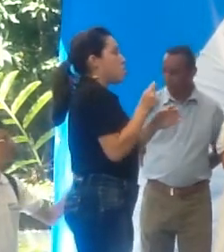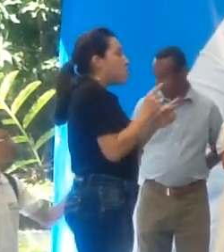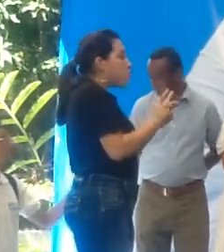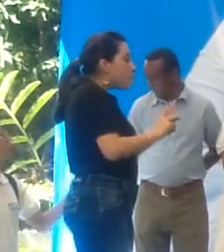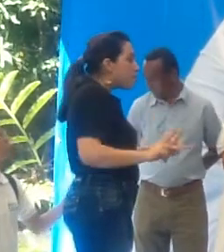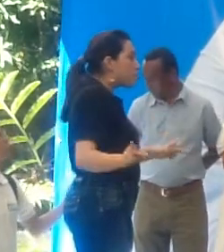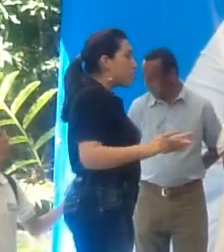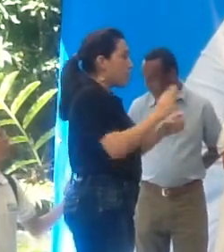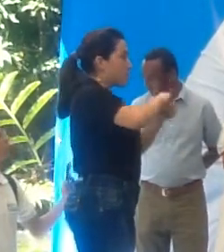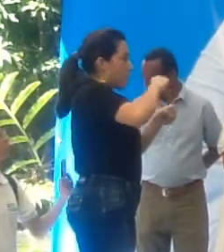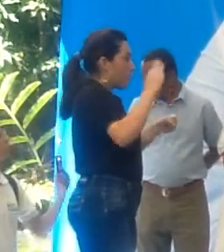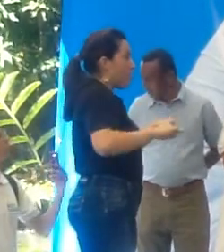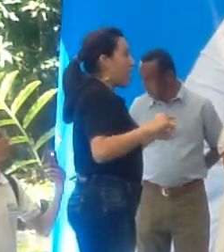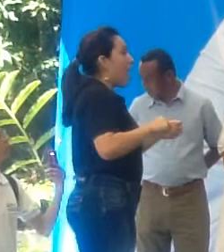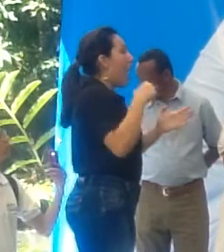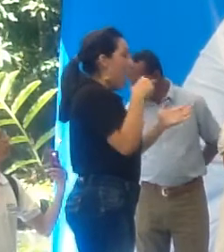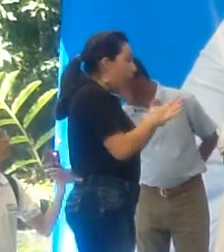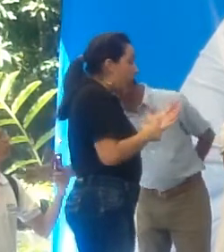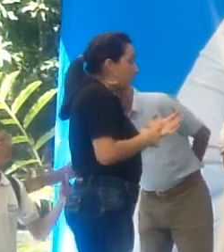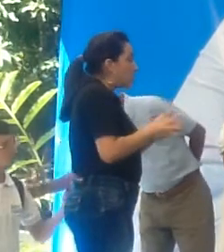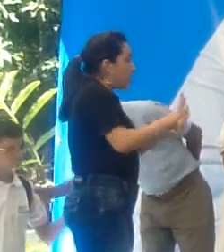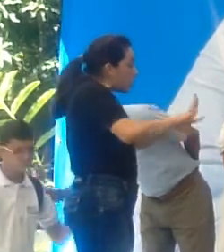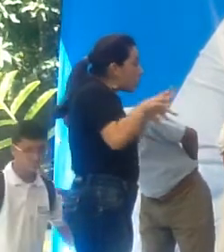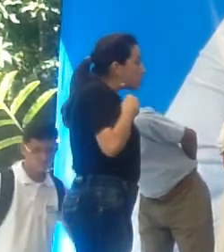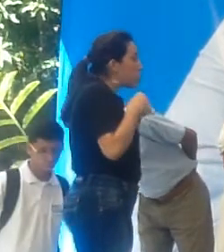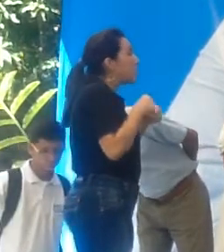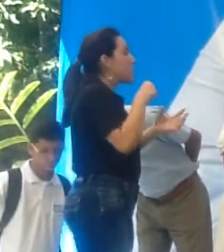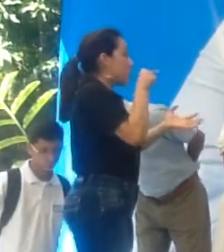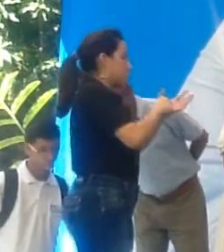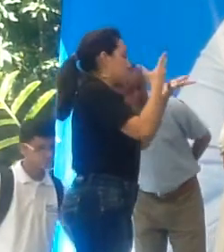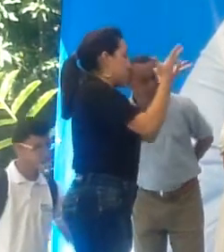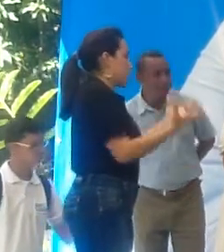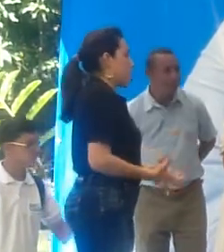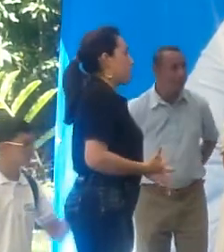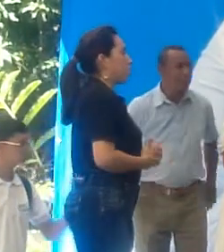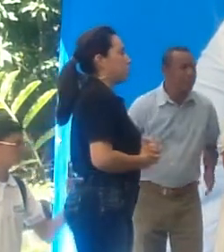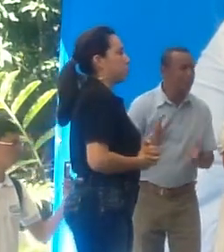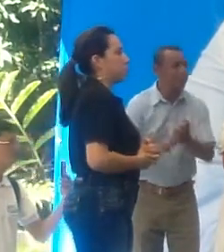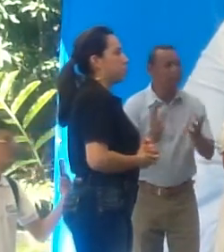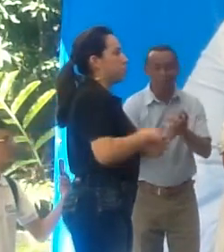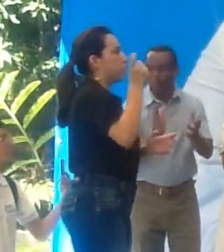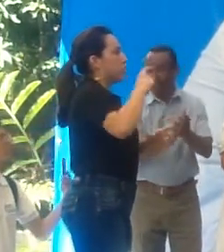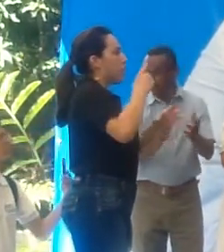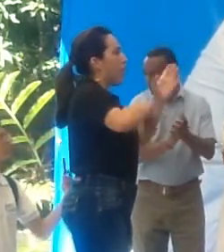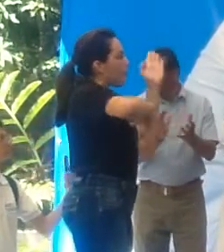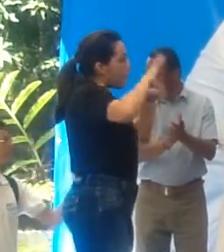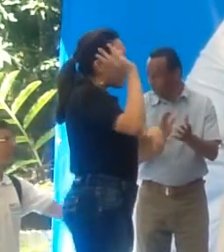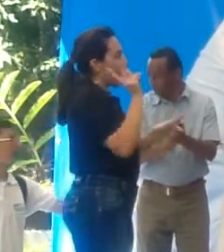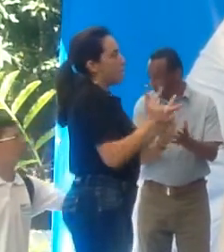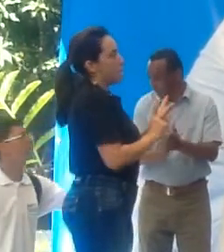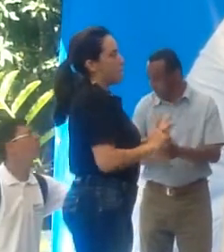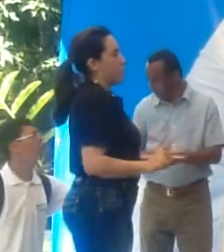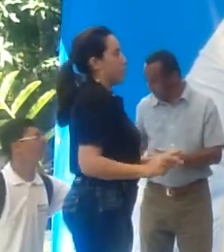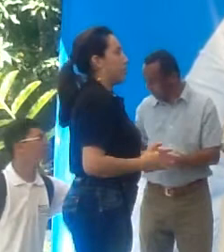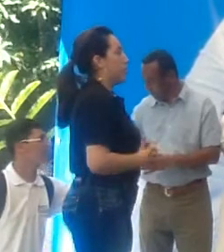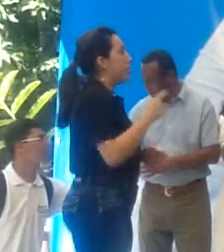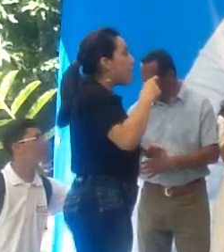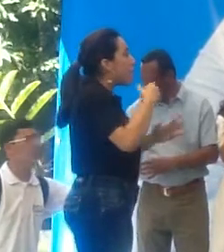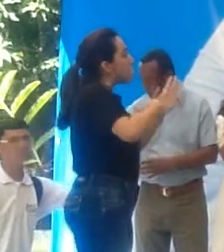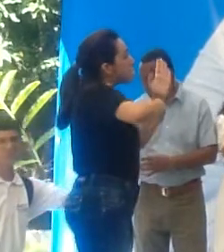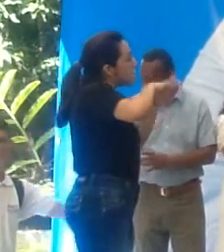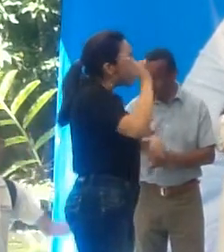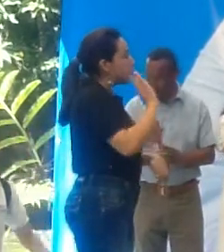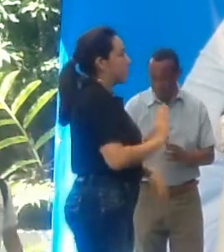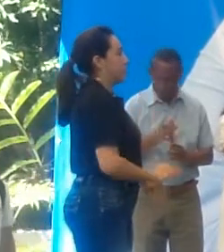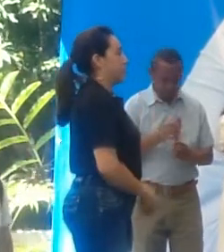Magdalena así lo avalan y así lo determinan. Necesitamos más por nuestra gente, necesitamos